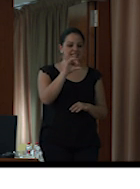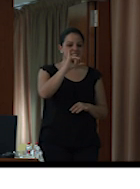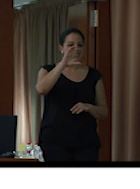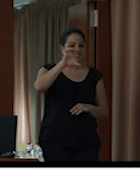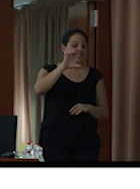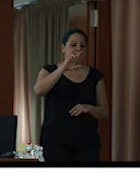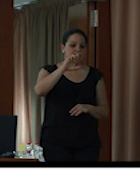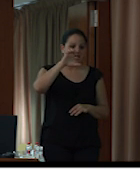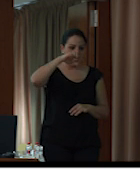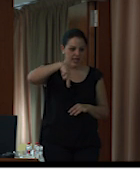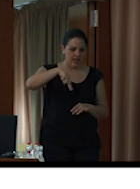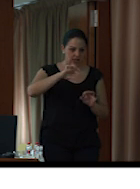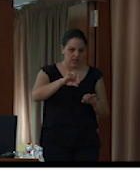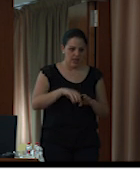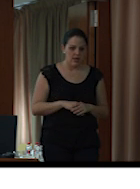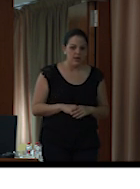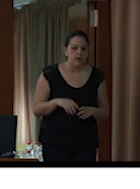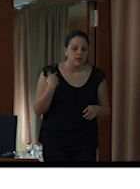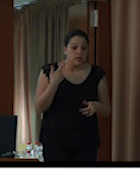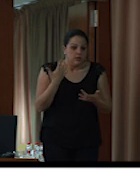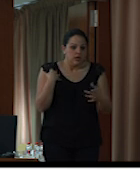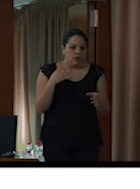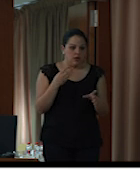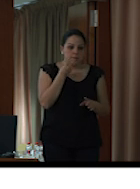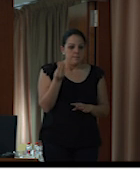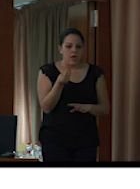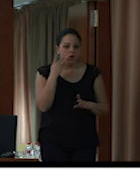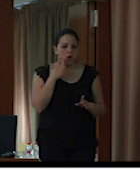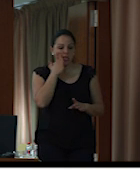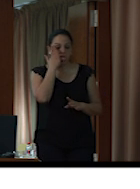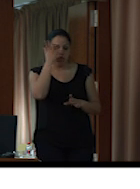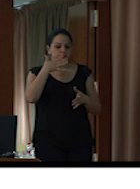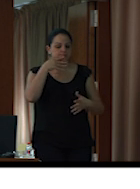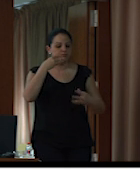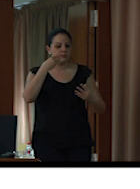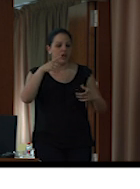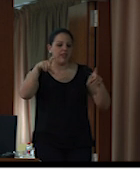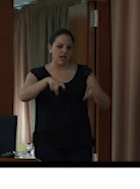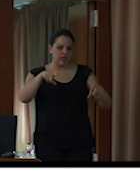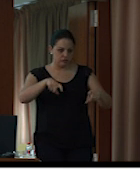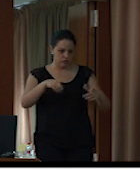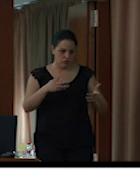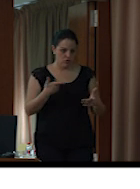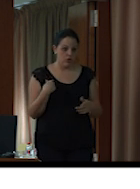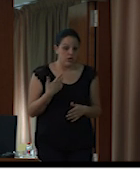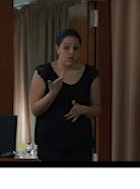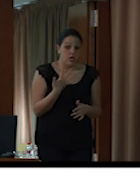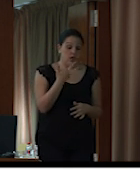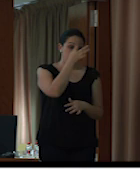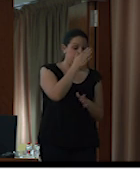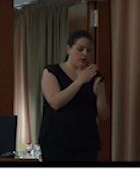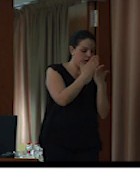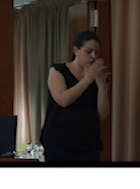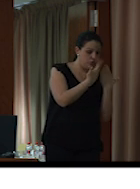tiene una ventaja, mejora la arquitectura del sueño y mejora el sueño delta. Hay estudios ya hechos en fibromialgia, como os he puesto ahí abajo, y yo supongo que en